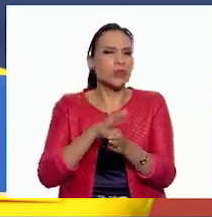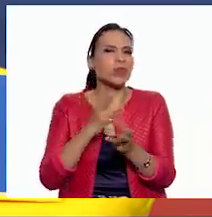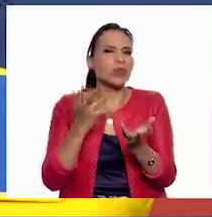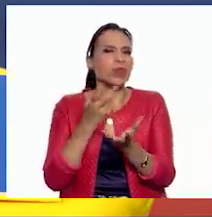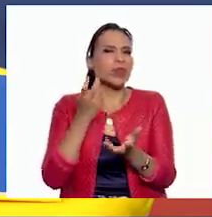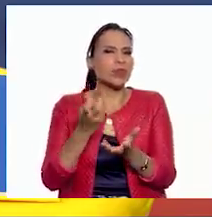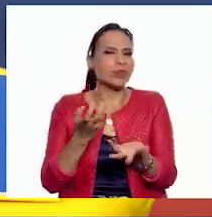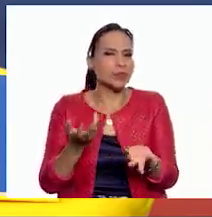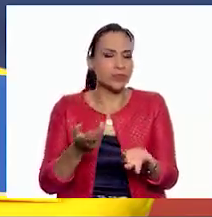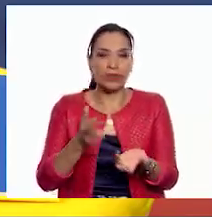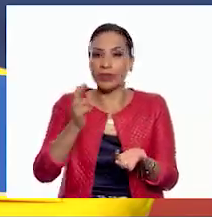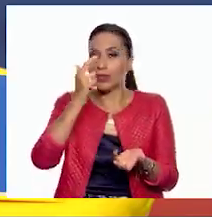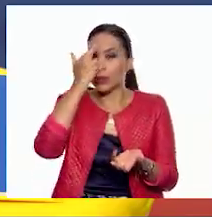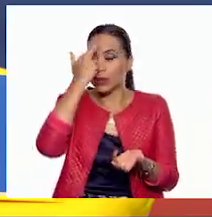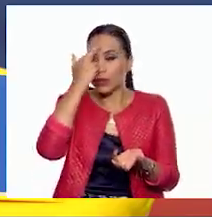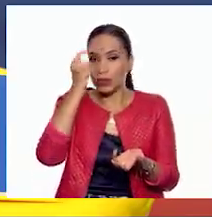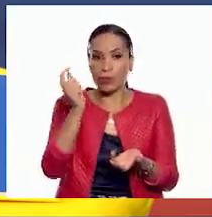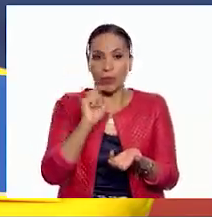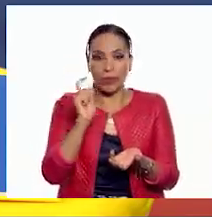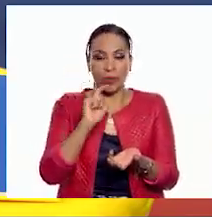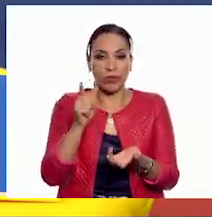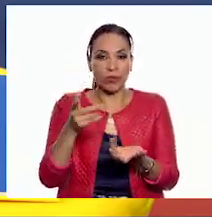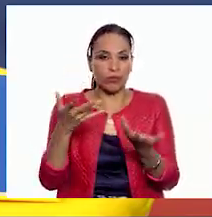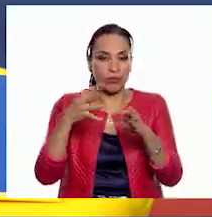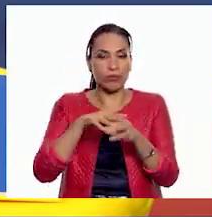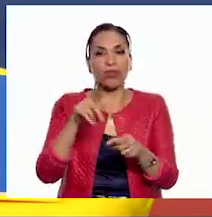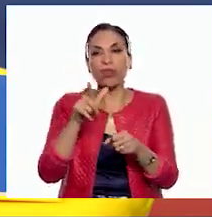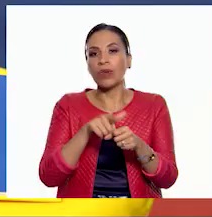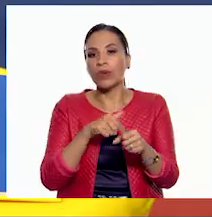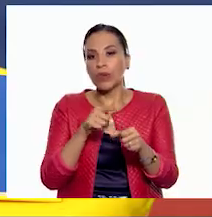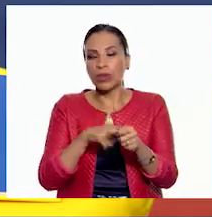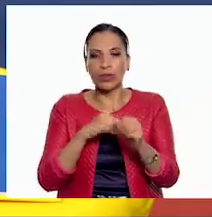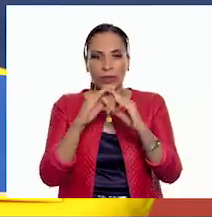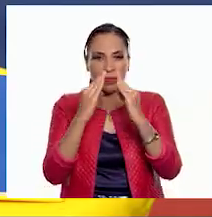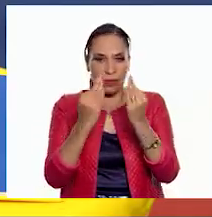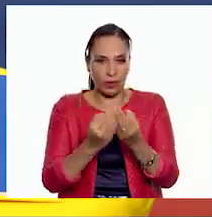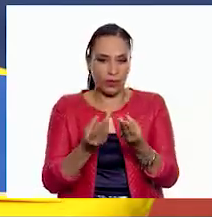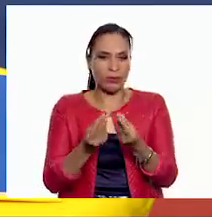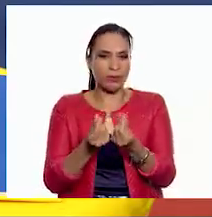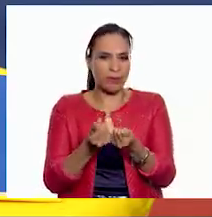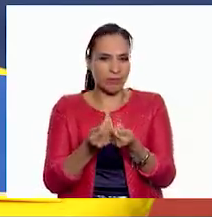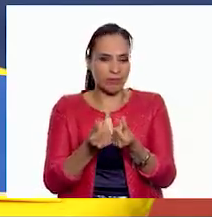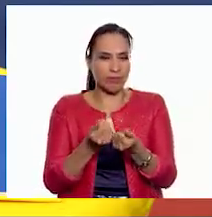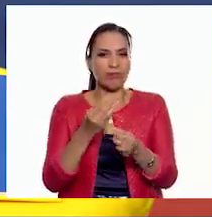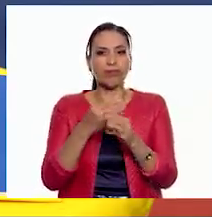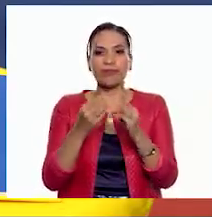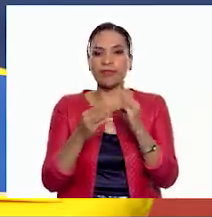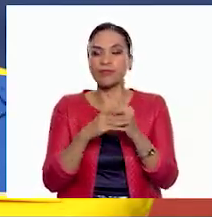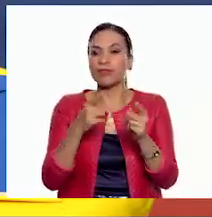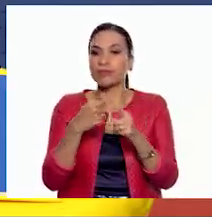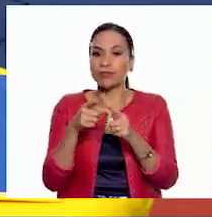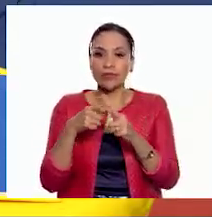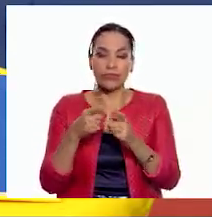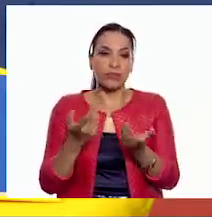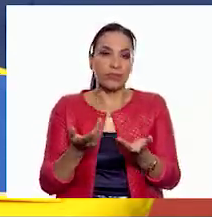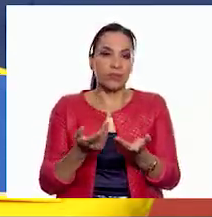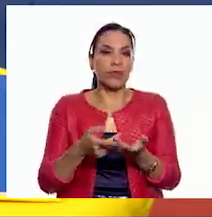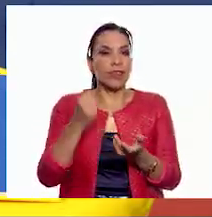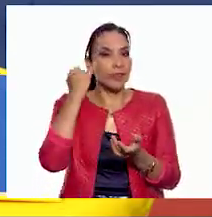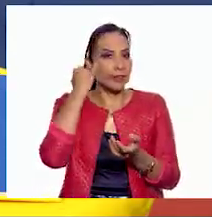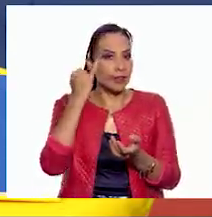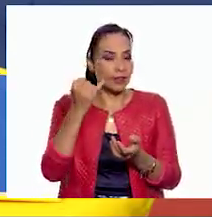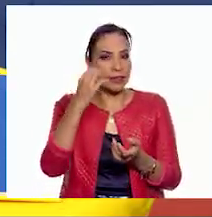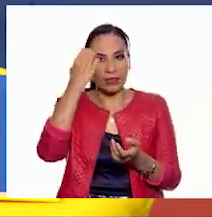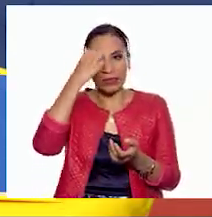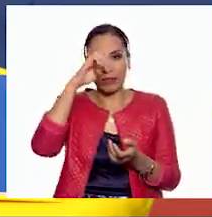crearon. Recuerden que cuando me combinan con colores, formas, texturas y materiales diversos, las ideas